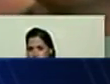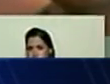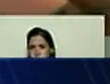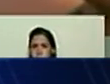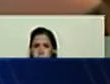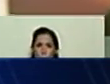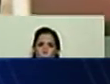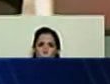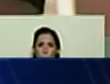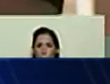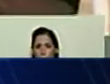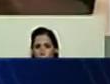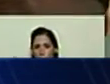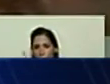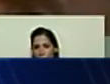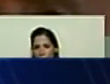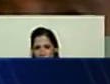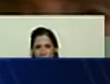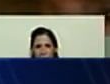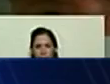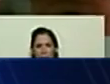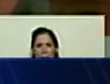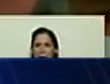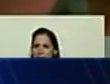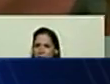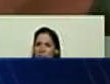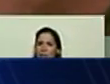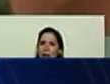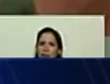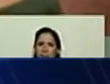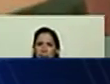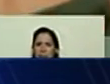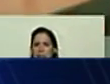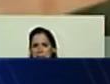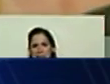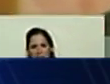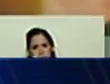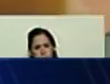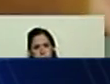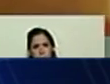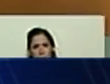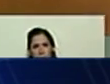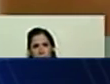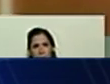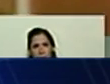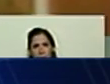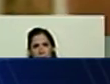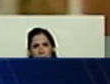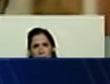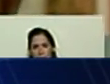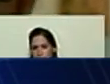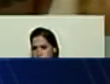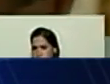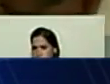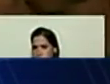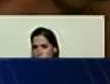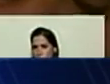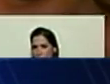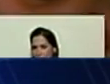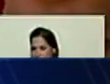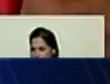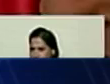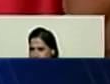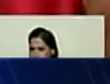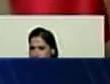Lima genere una declaración que en su totalidad reviste un carácter marcadamente